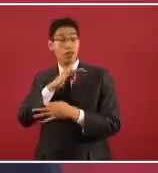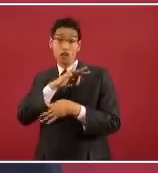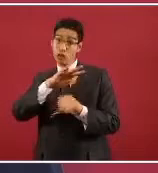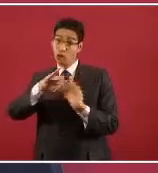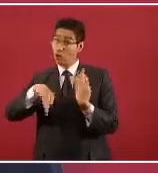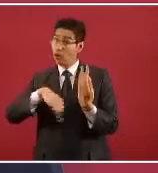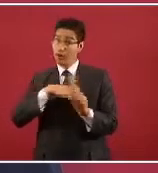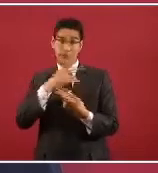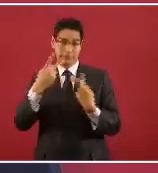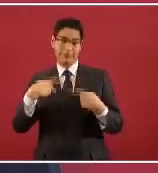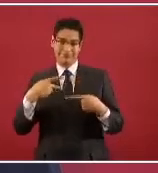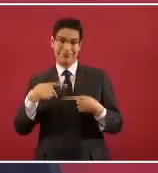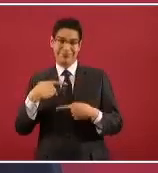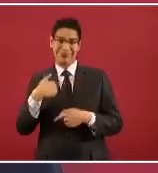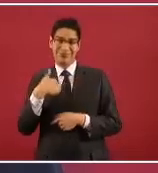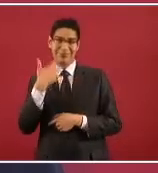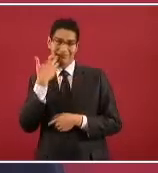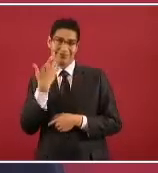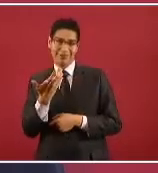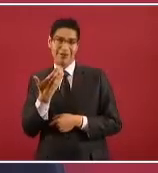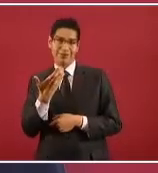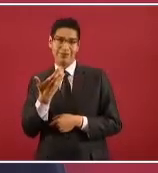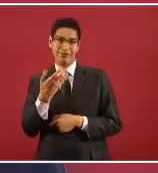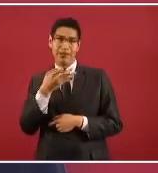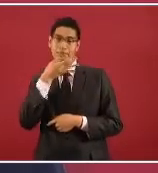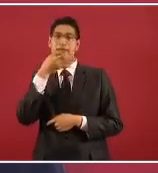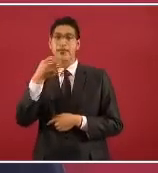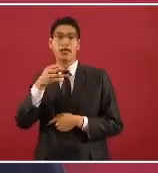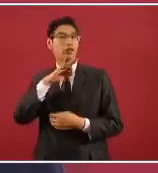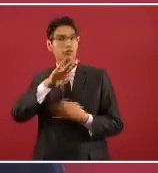a todos. No hay que